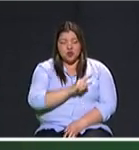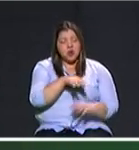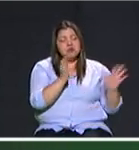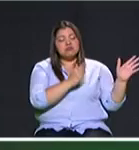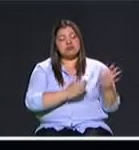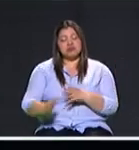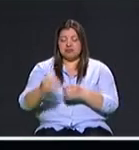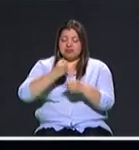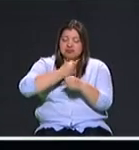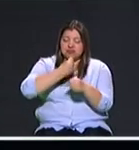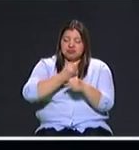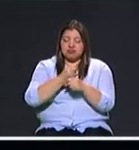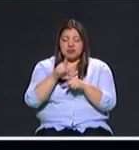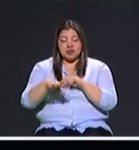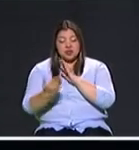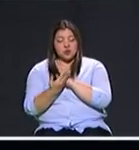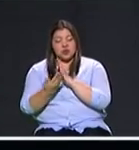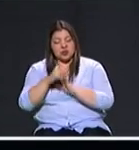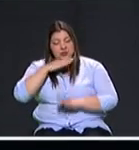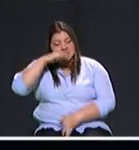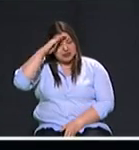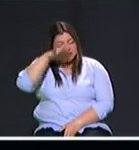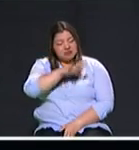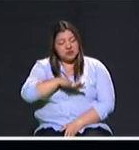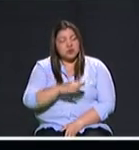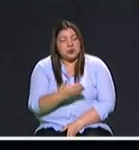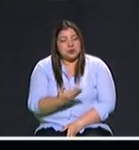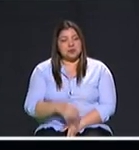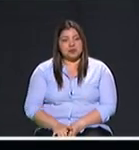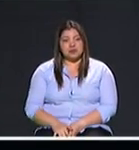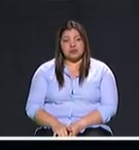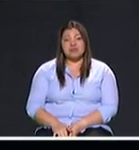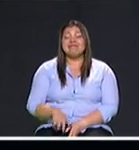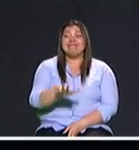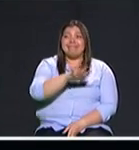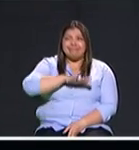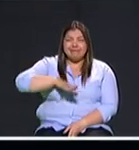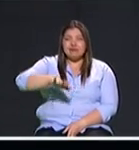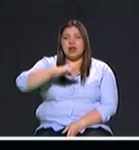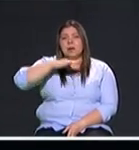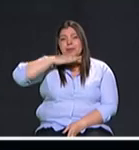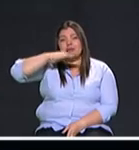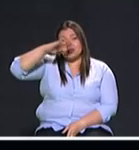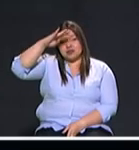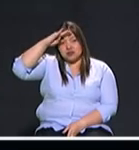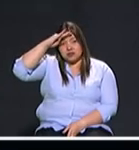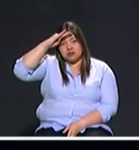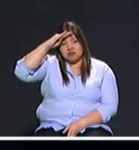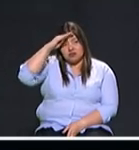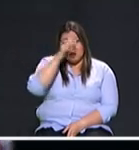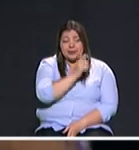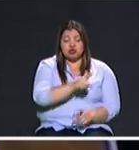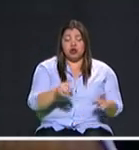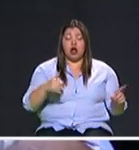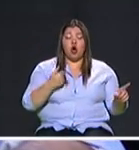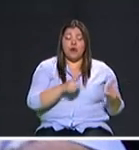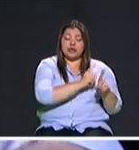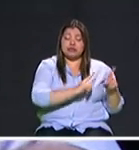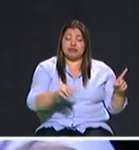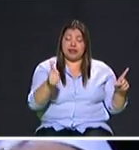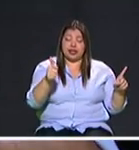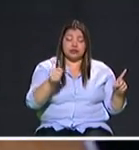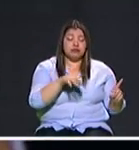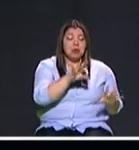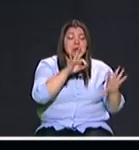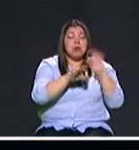medellín pero en educación el gran déficit medellín es la educación superior solamente cuatro de cada diez jóvenes pueden acceder a educación